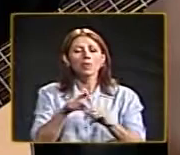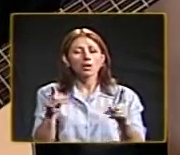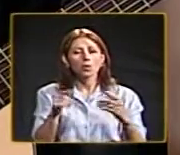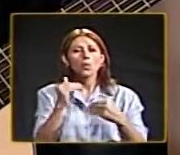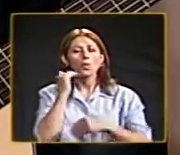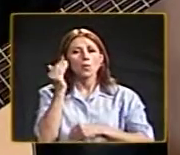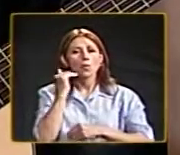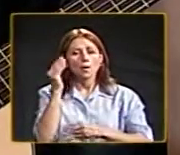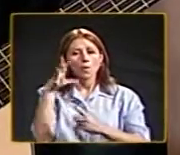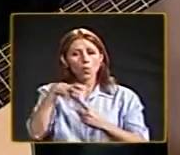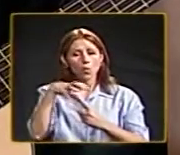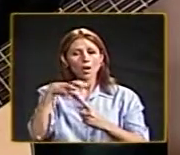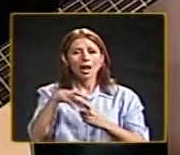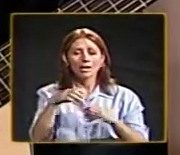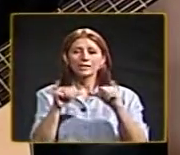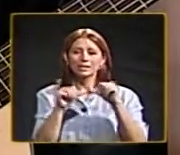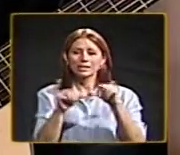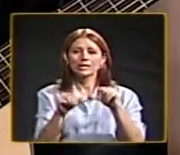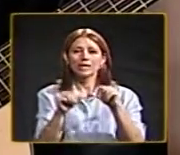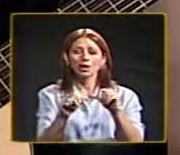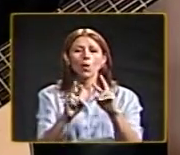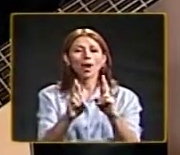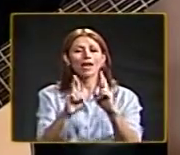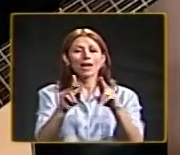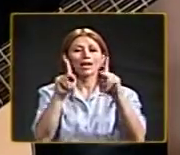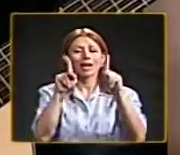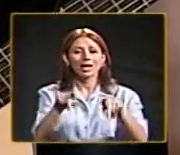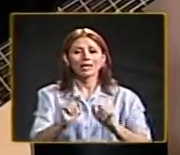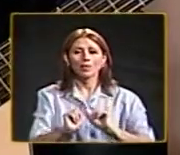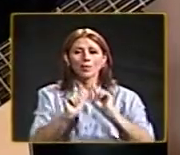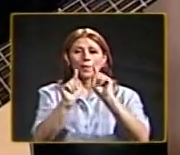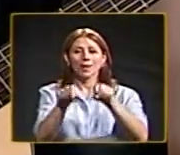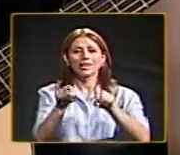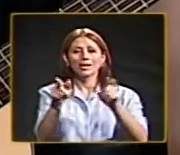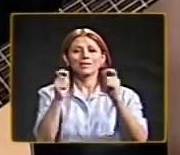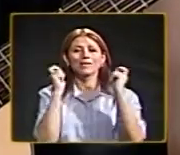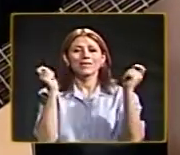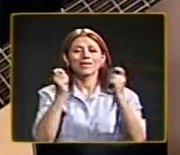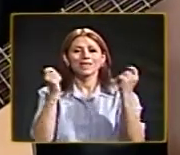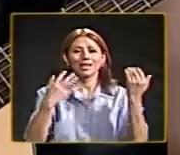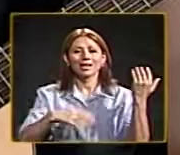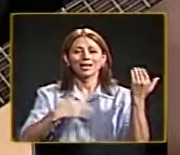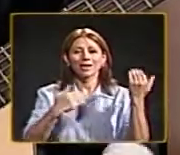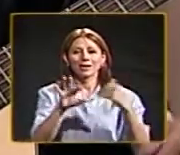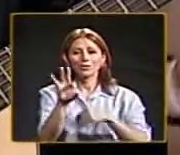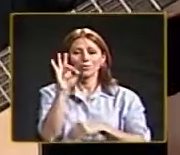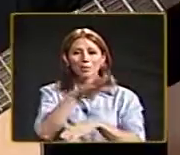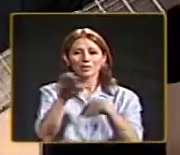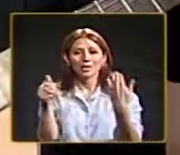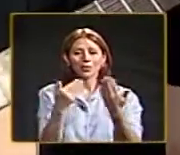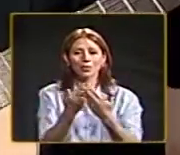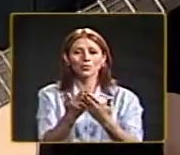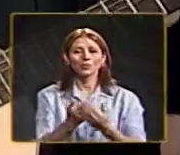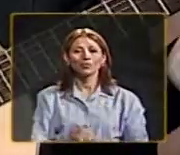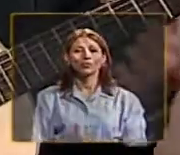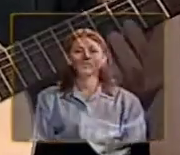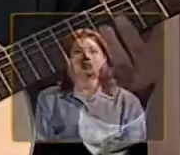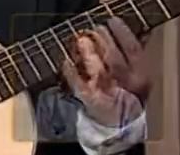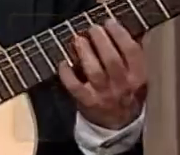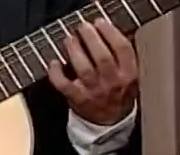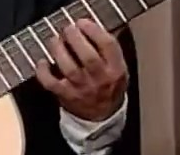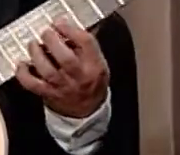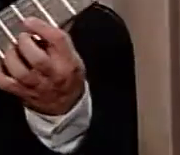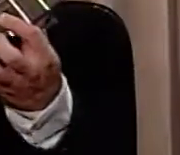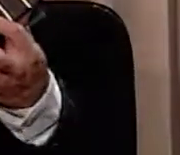Siguen habiendo precios populares. Ojalá que la gente no se pierda esta gran fiesta de la guitarra. Los invitamos a todos. Muchas gracias, Luis.